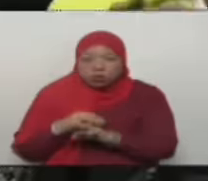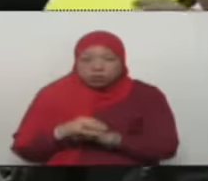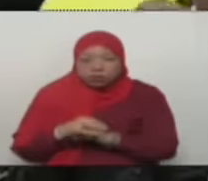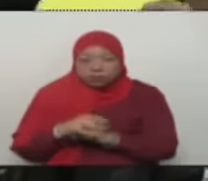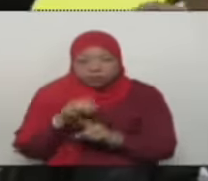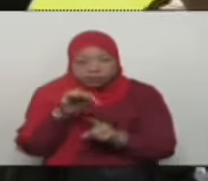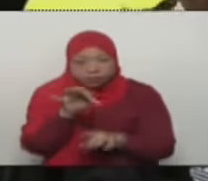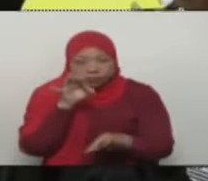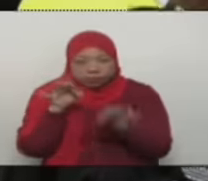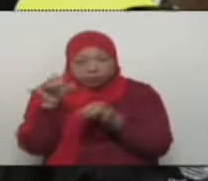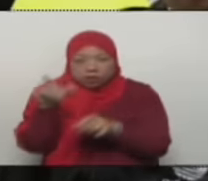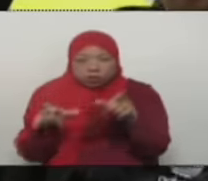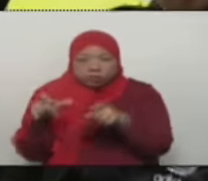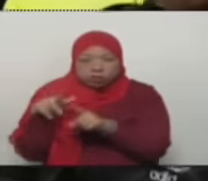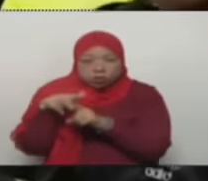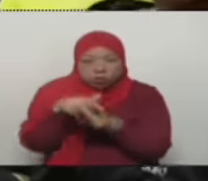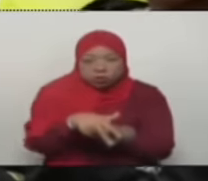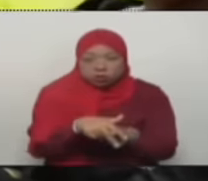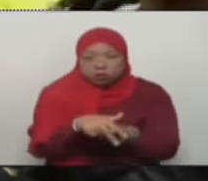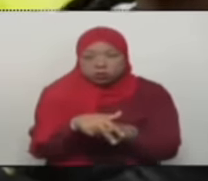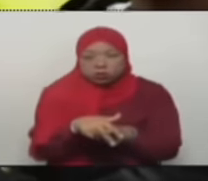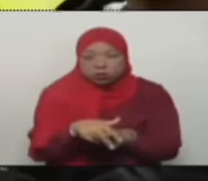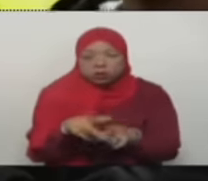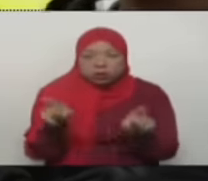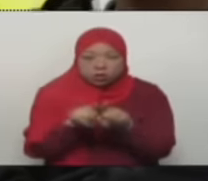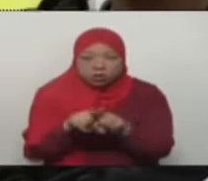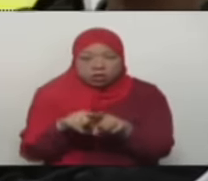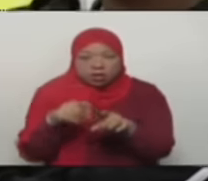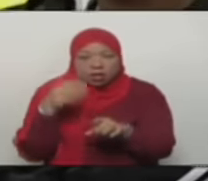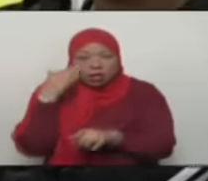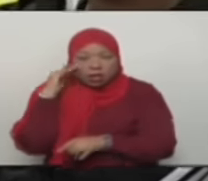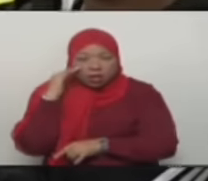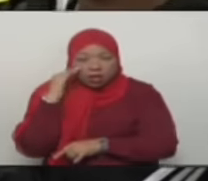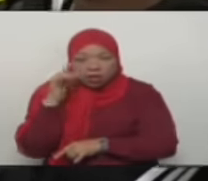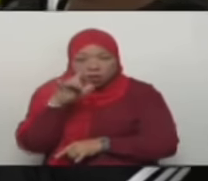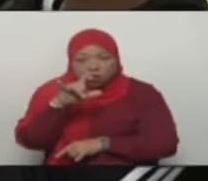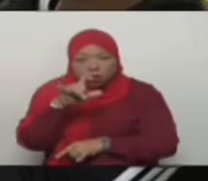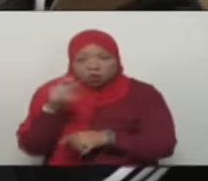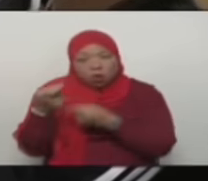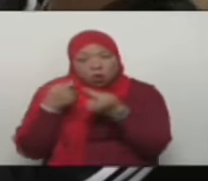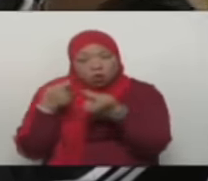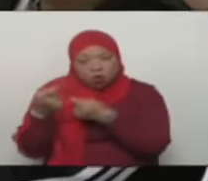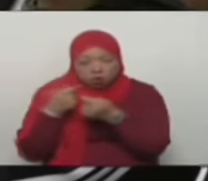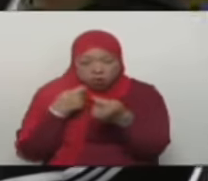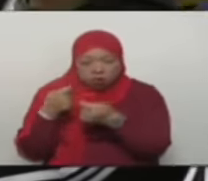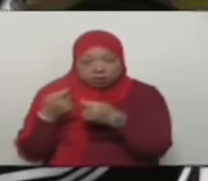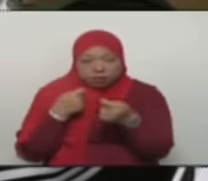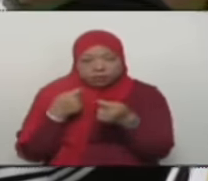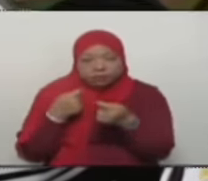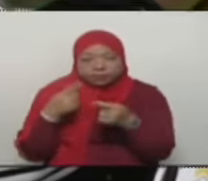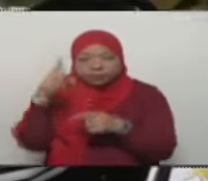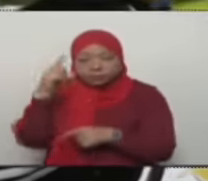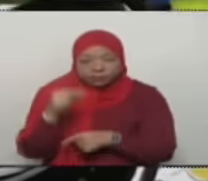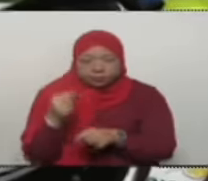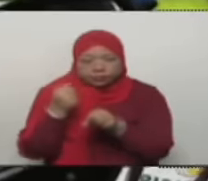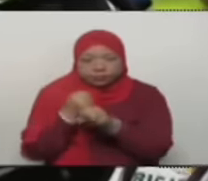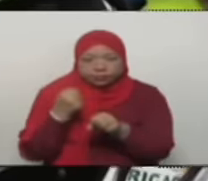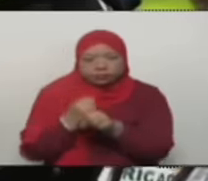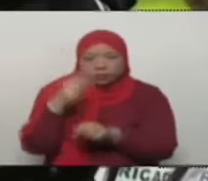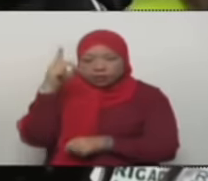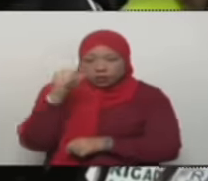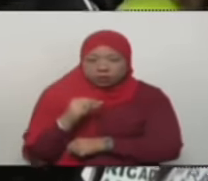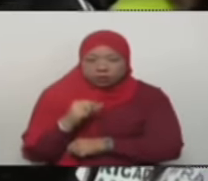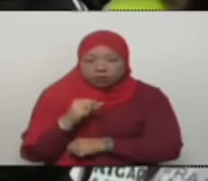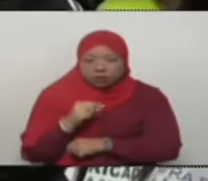dominar a otros depredadores. Hacia allá están dirigidas las redes sociales, hacia controlar, hacia minimizar, hacia apagar el lóbulo